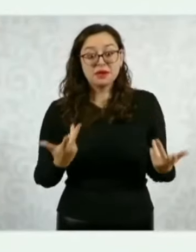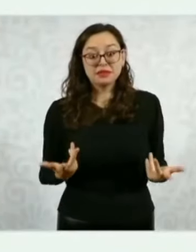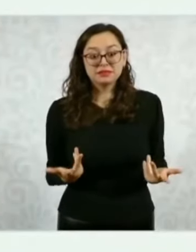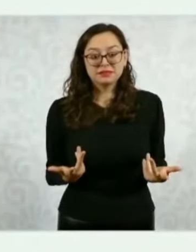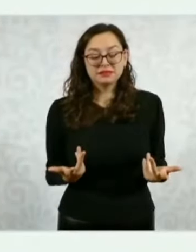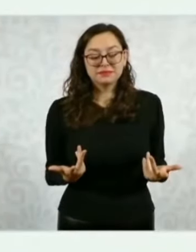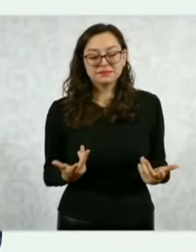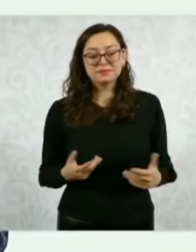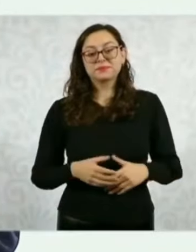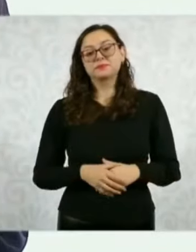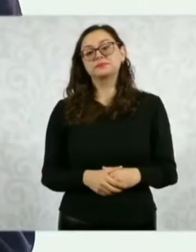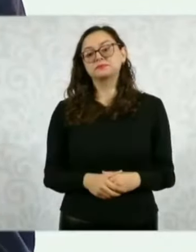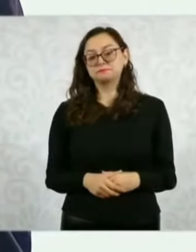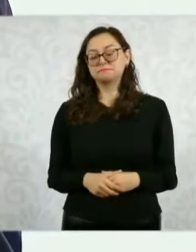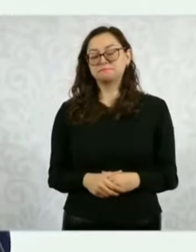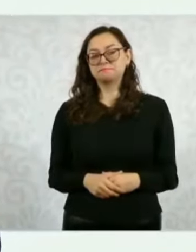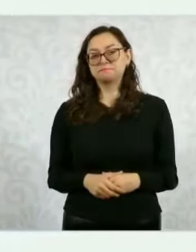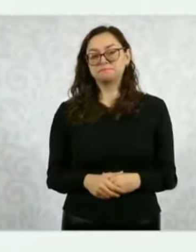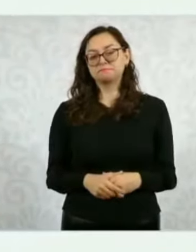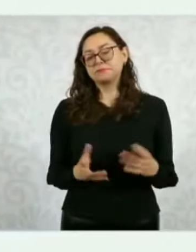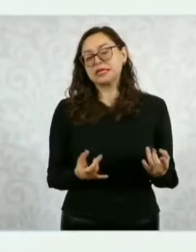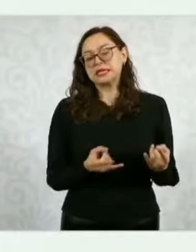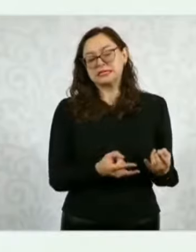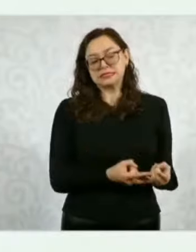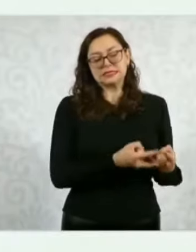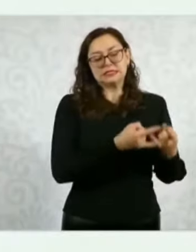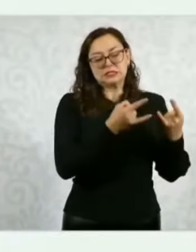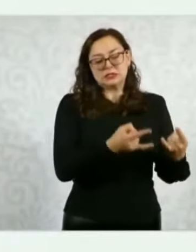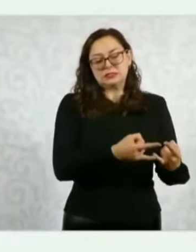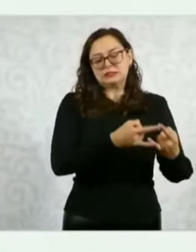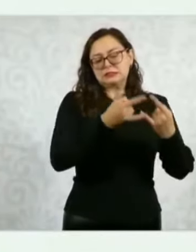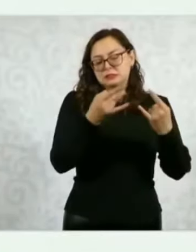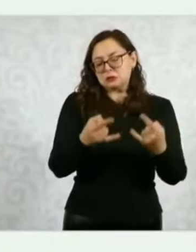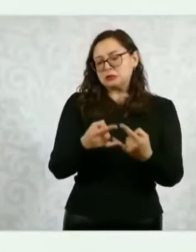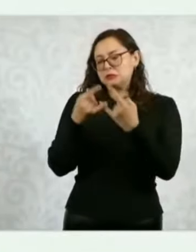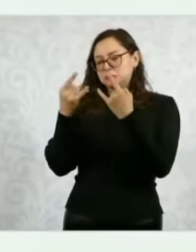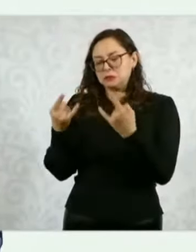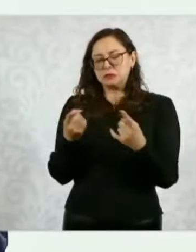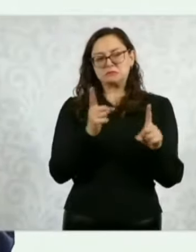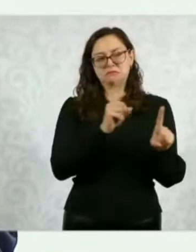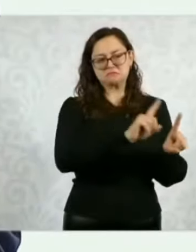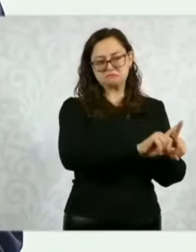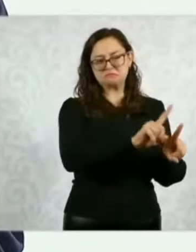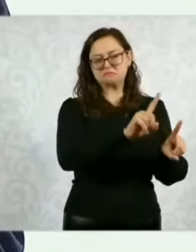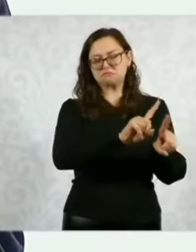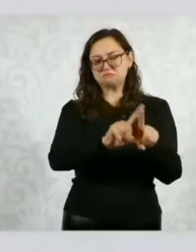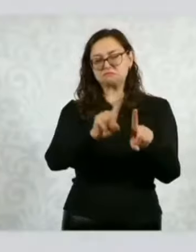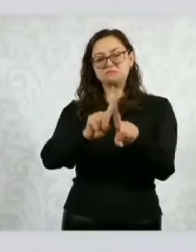Hay varias versiones que los enemigos del movimiento